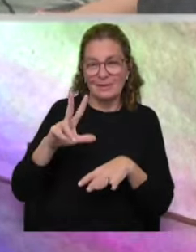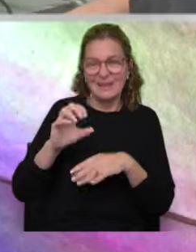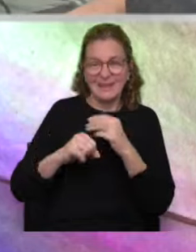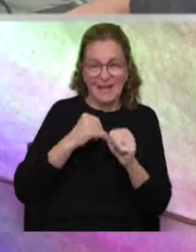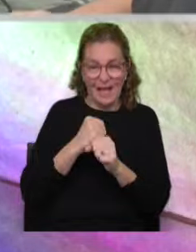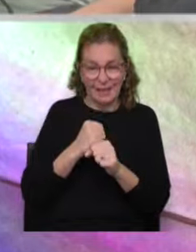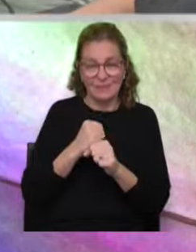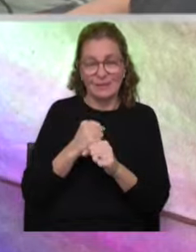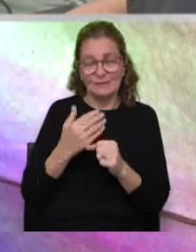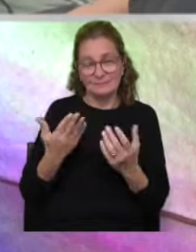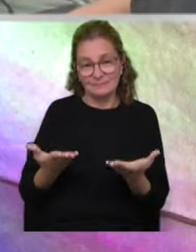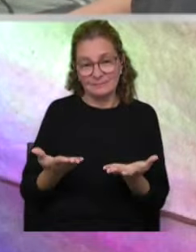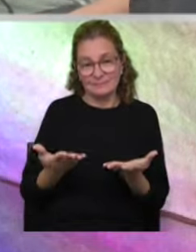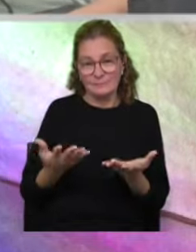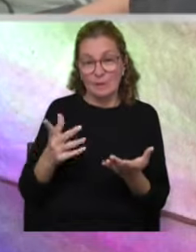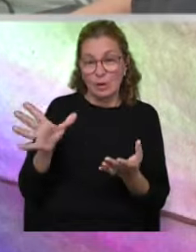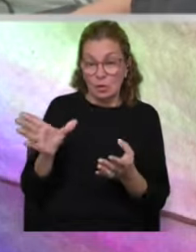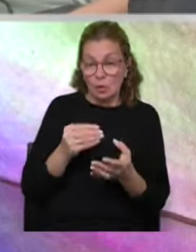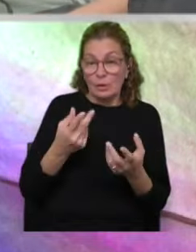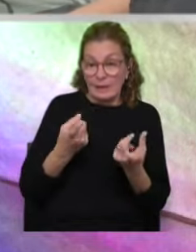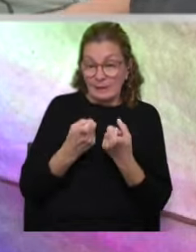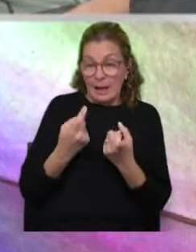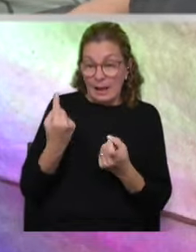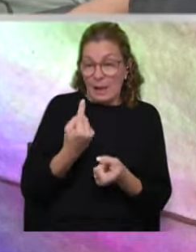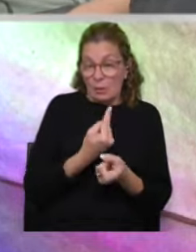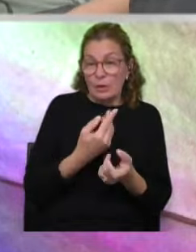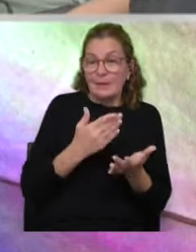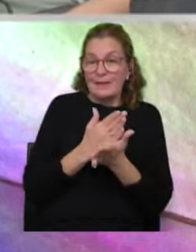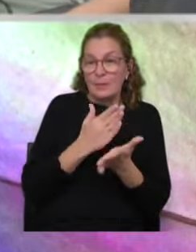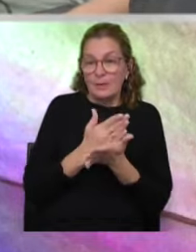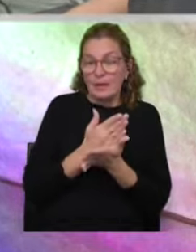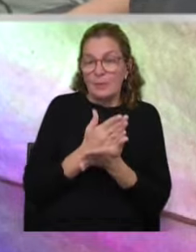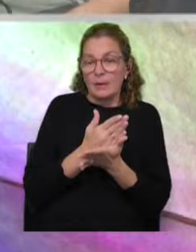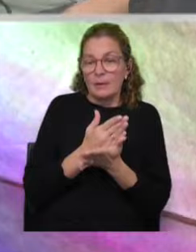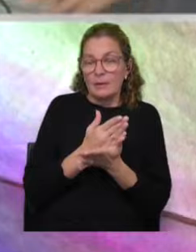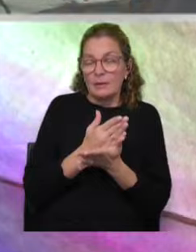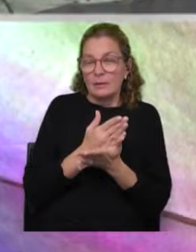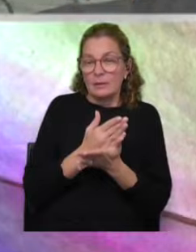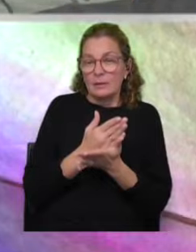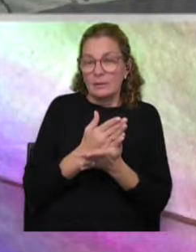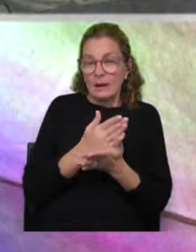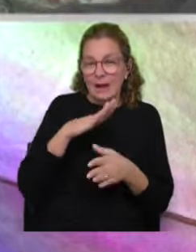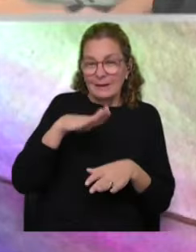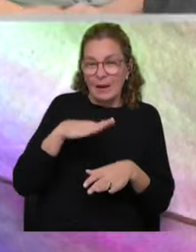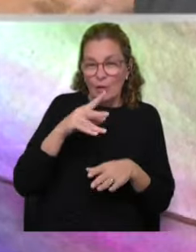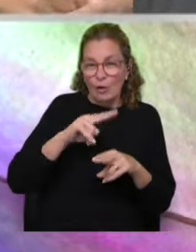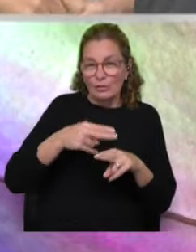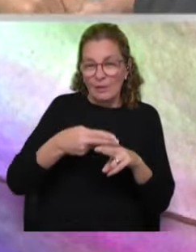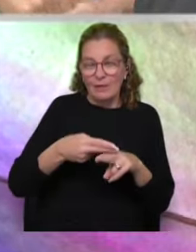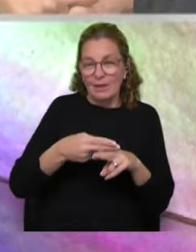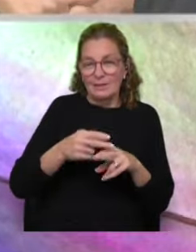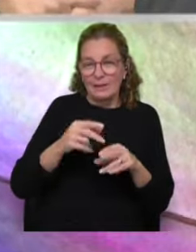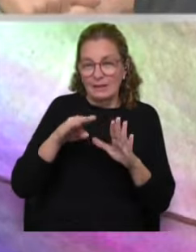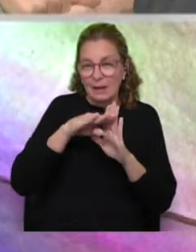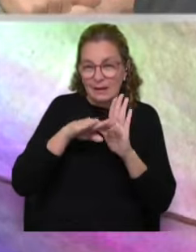años, o sea que te podés... Pero se siguen involucrando, o sea, hay una necesidad de que cada uno por lo menos siempre tenga alguna. Sí, revivals. Ahora el enano está de nuevo participando en la